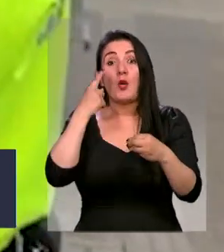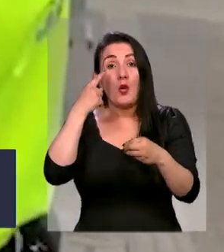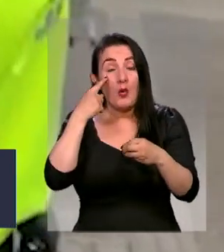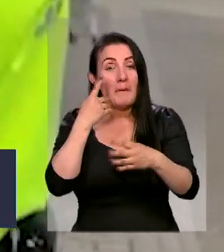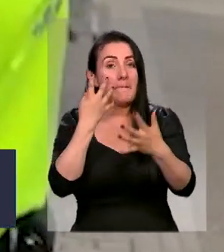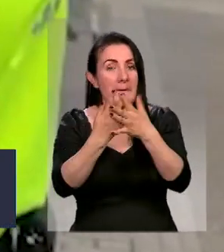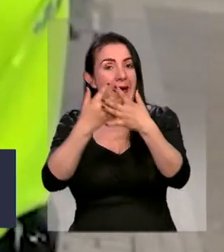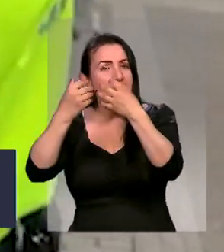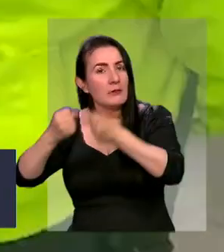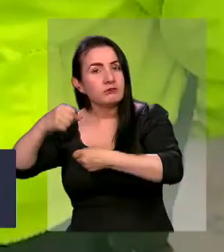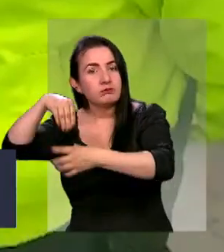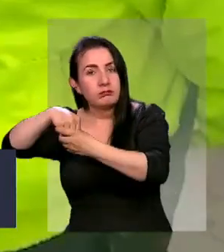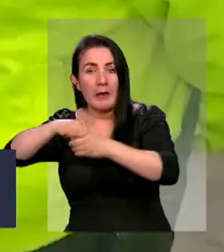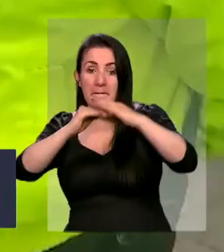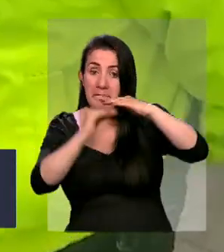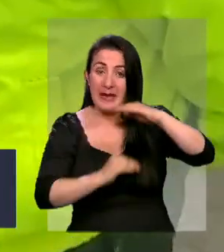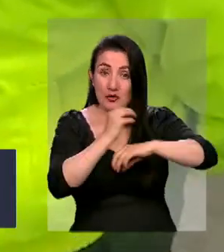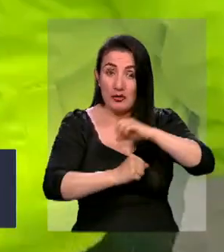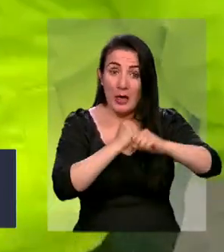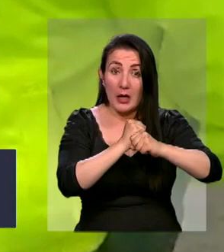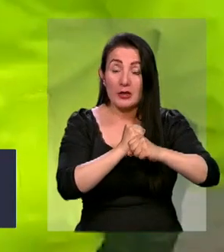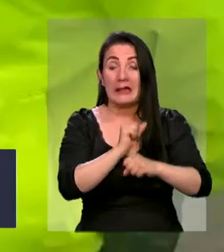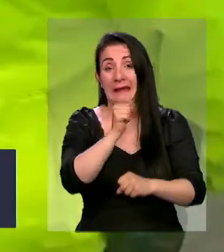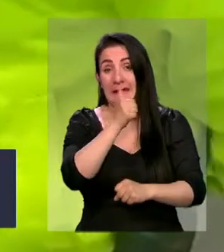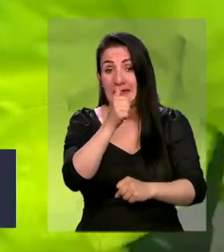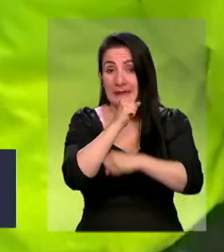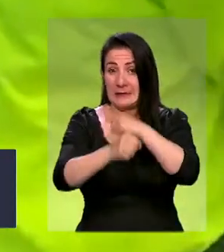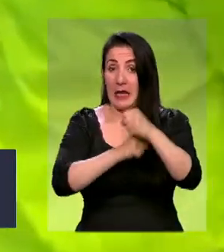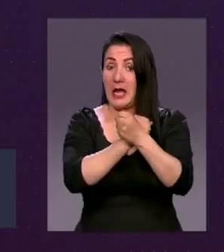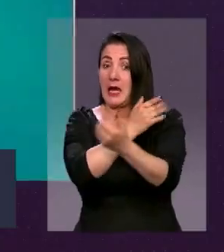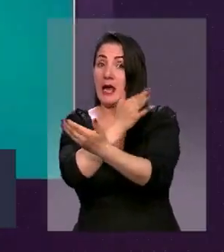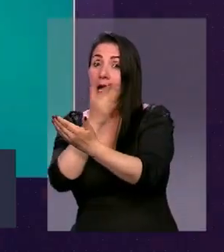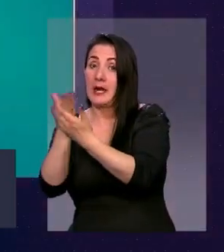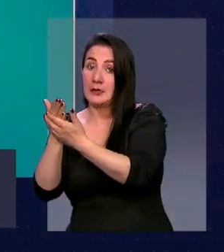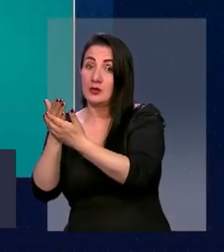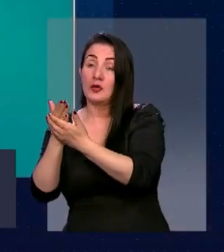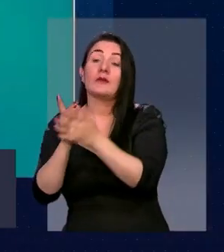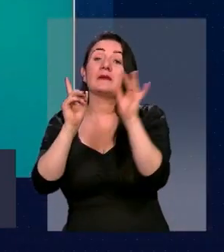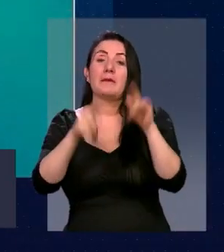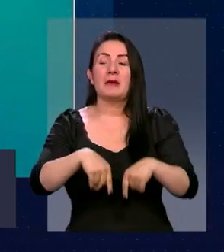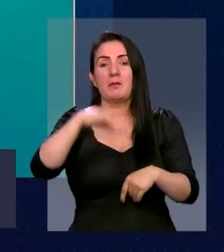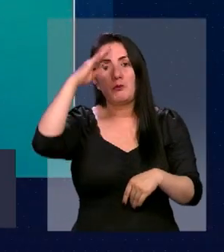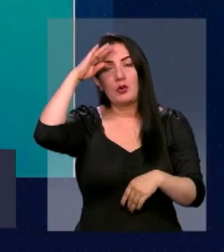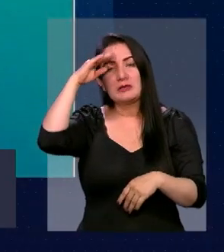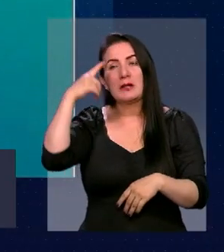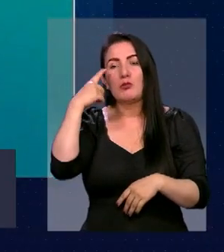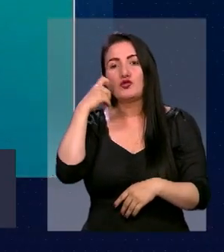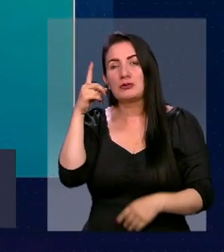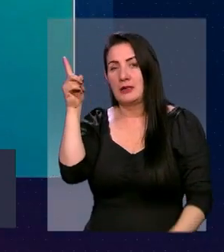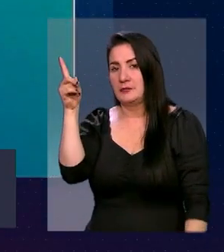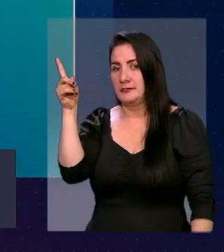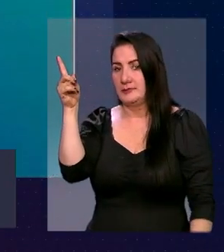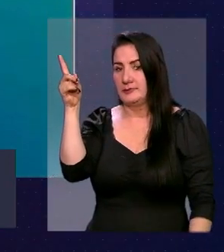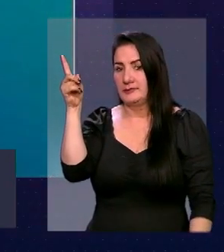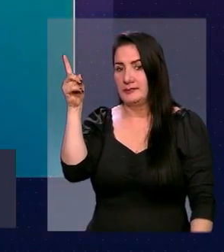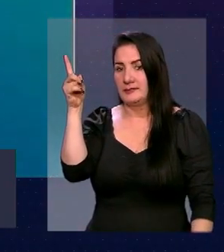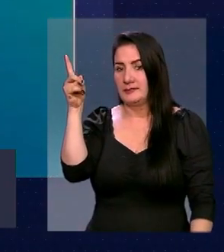por agredir a un menor de edad puede ser desde los 10 años de prisión. Además, la policía busca a estas